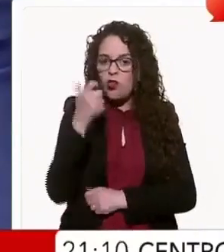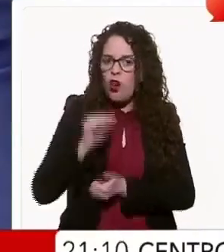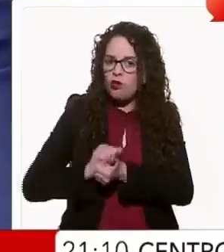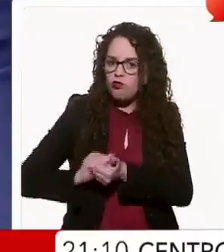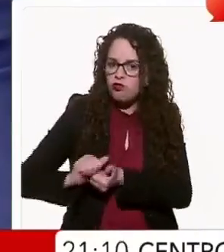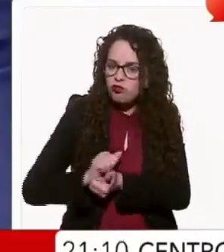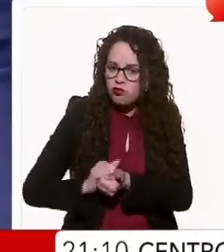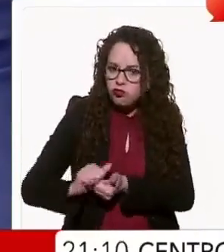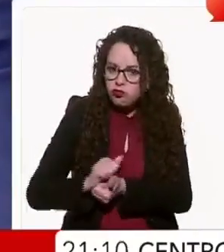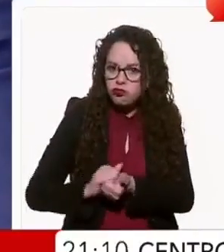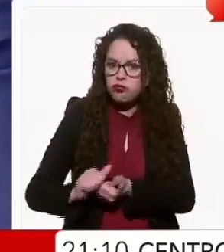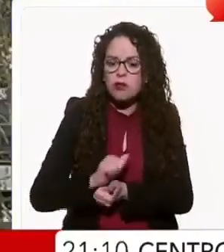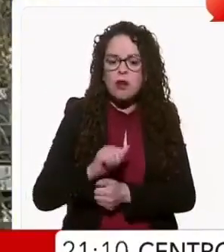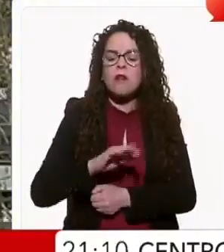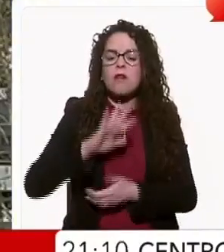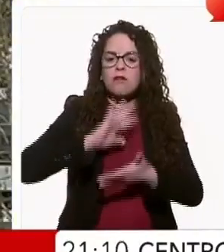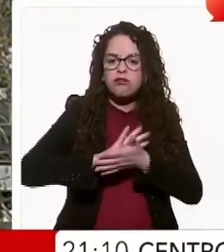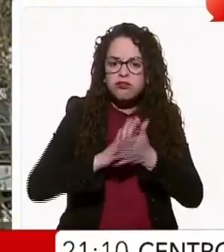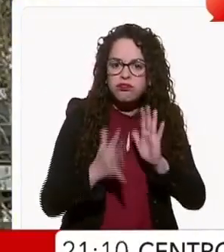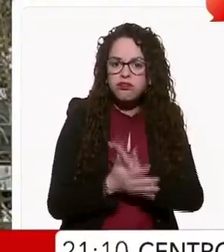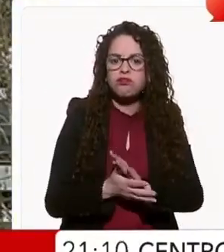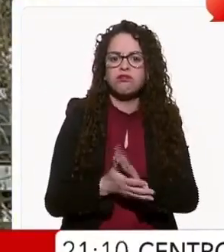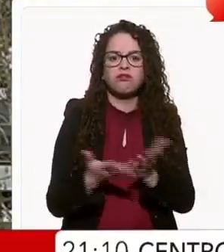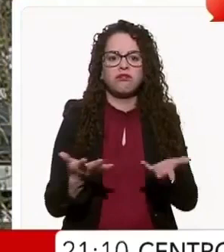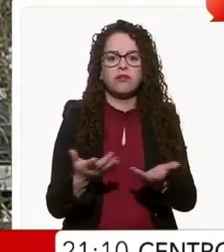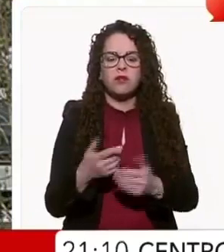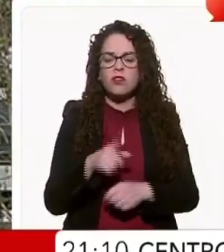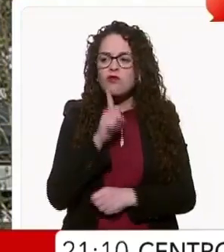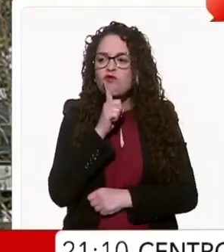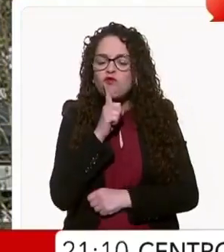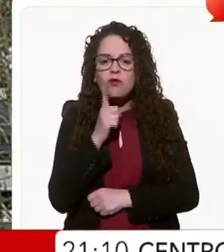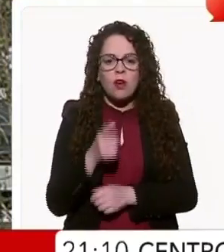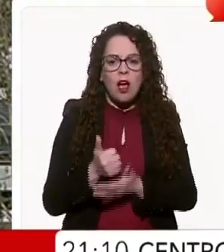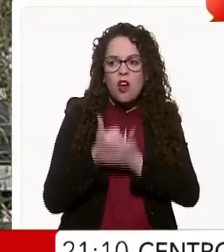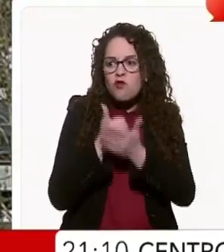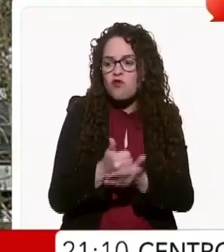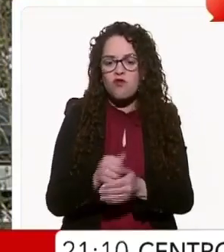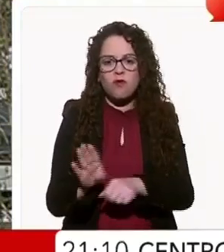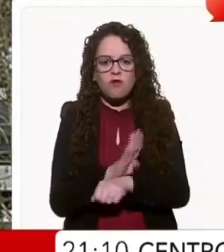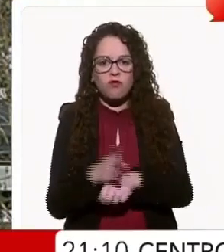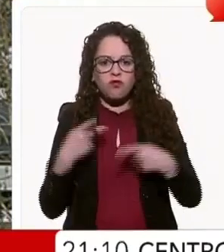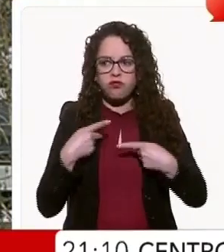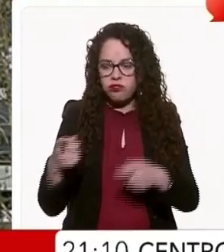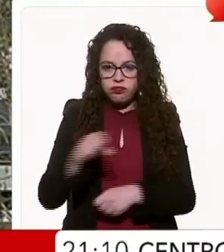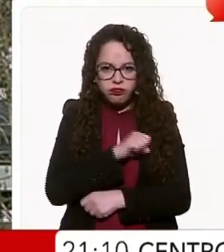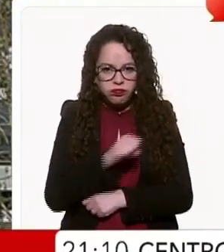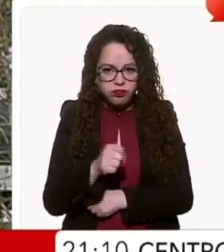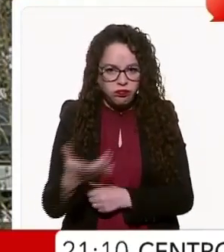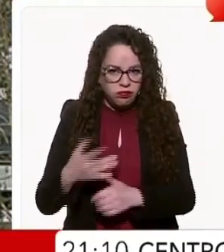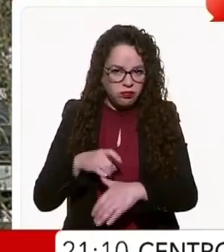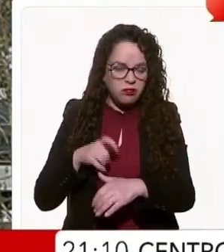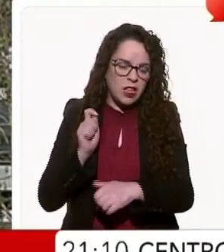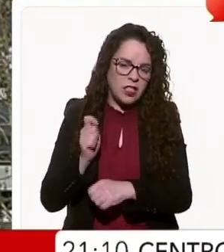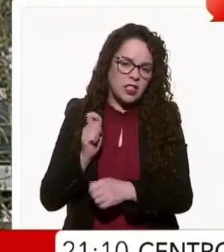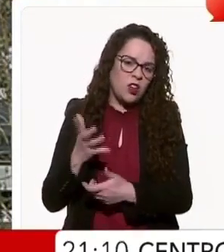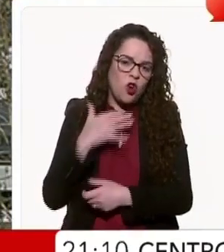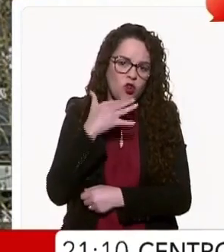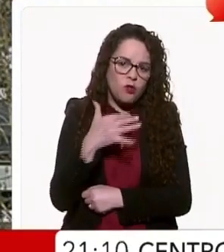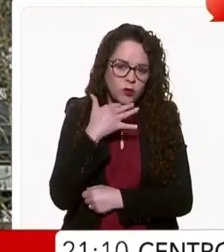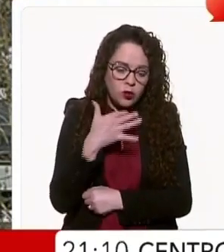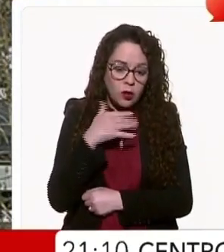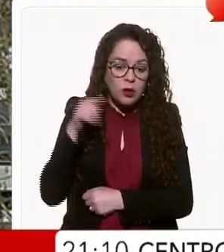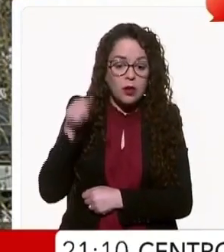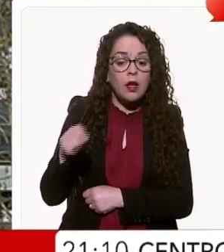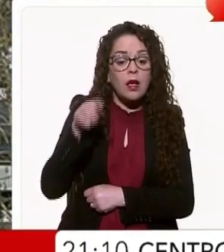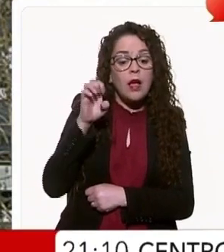asociación delictuosa y cohecho. De acuerdo con las investigaciones de la Fiscalía General de la República, Emilio